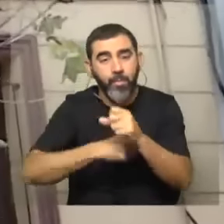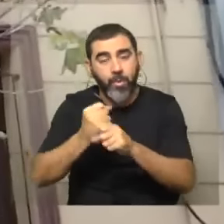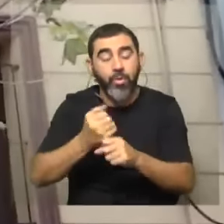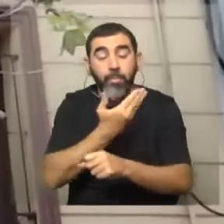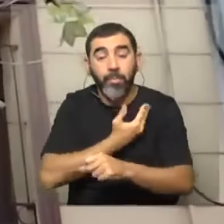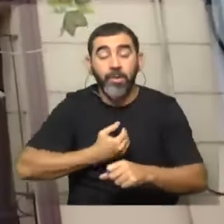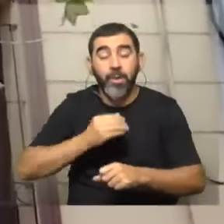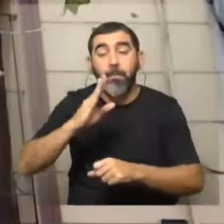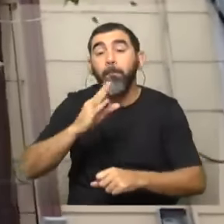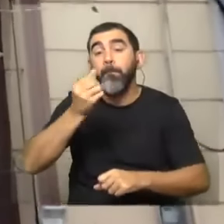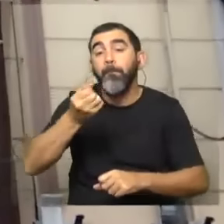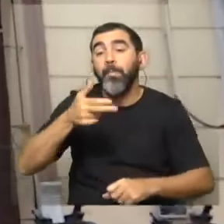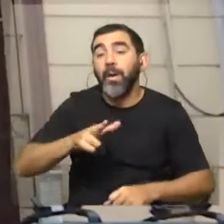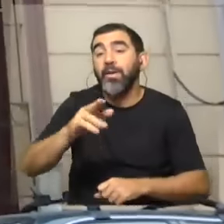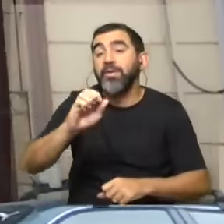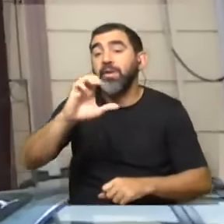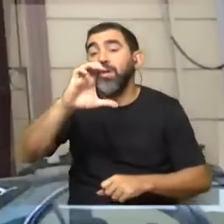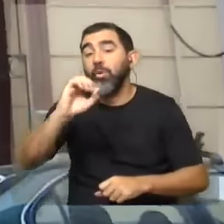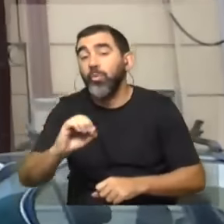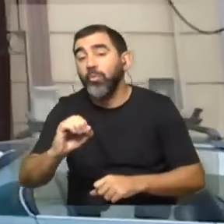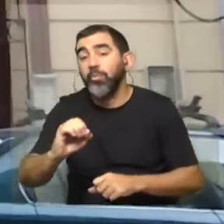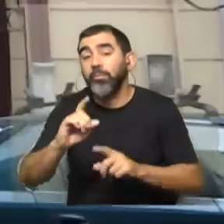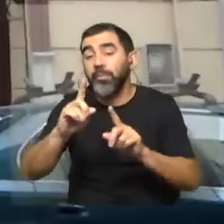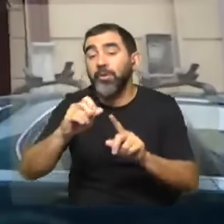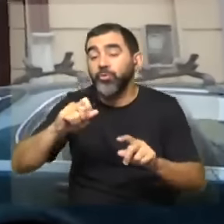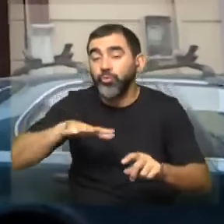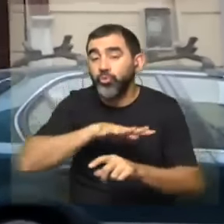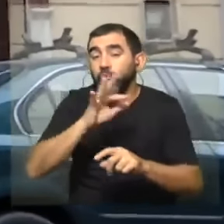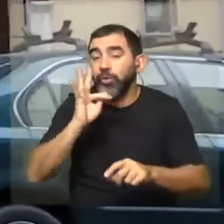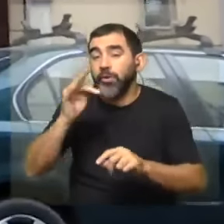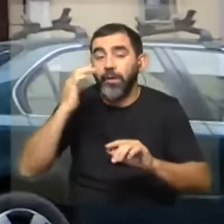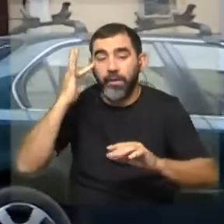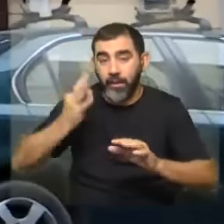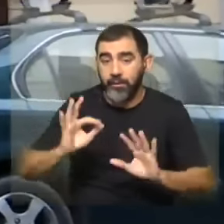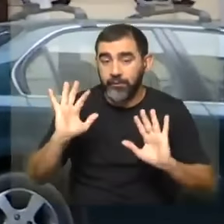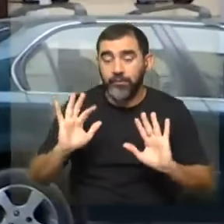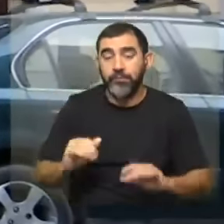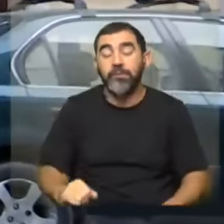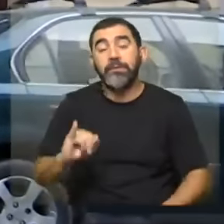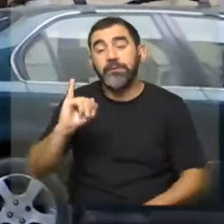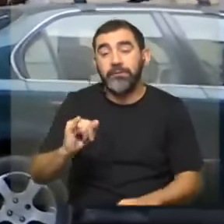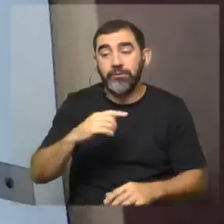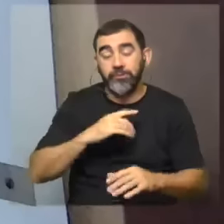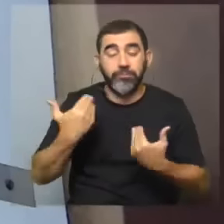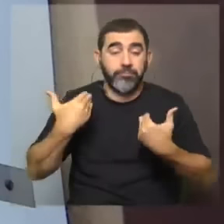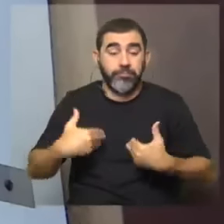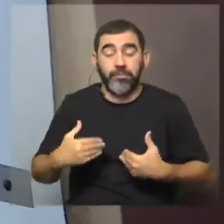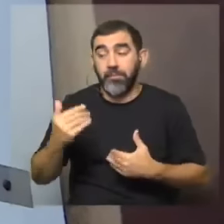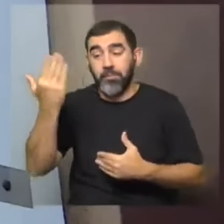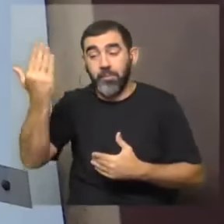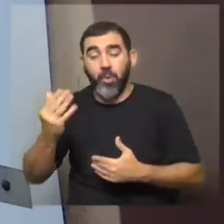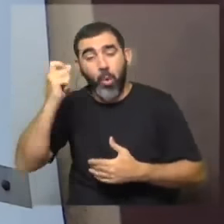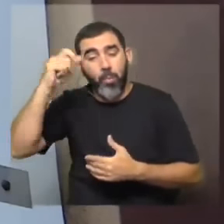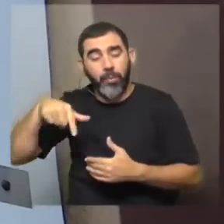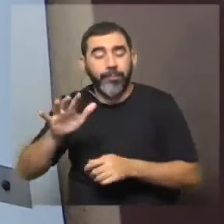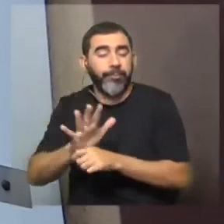supuesto hay que hablar porque sienta las bases de una sociedad del futuro si nosotros tenemos la posición de luz de reducir